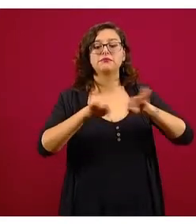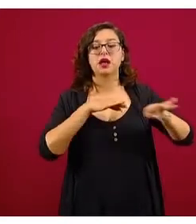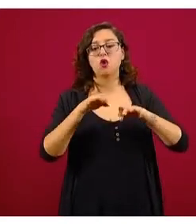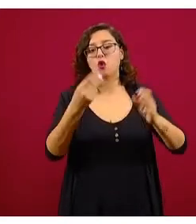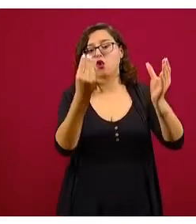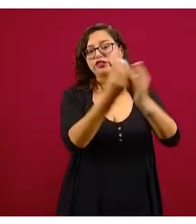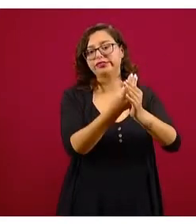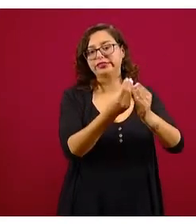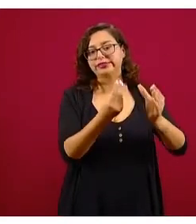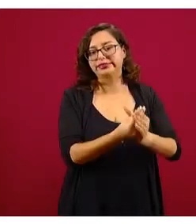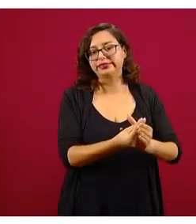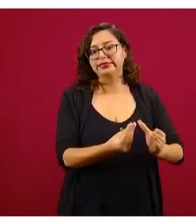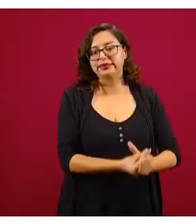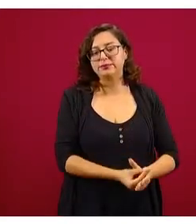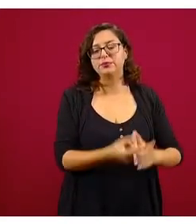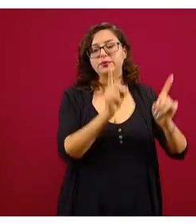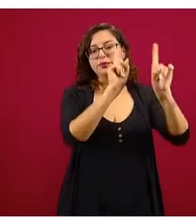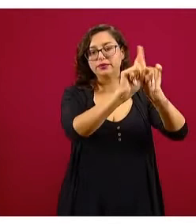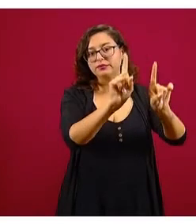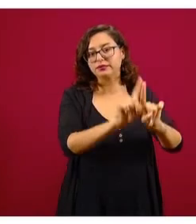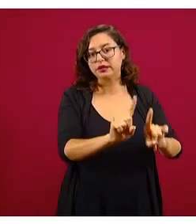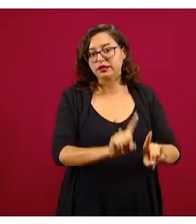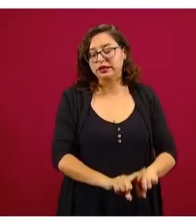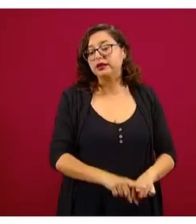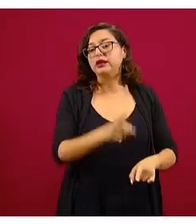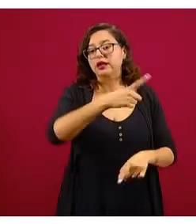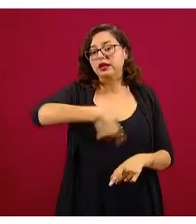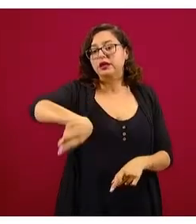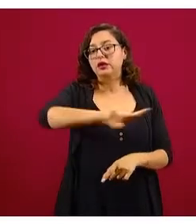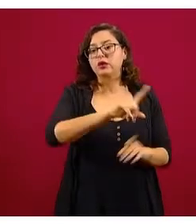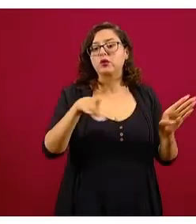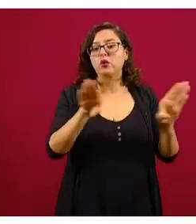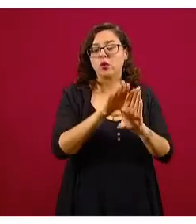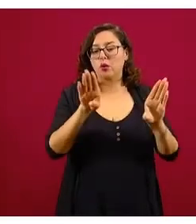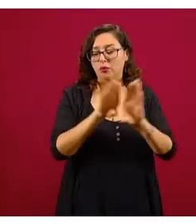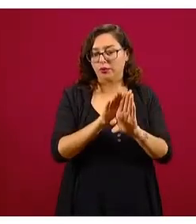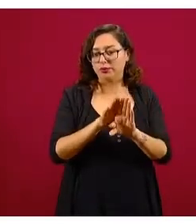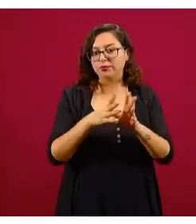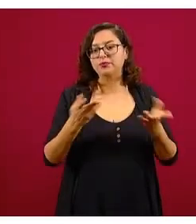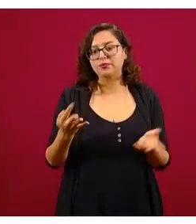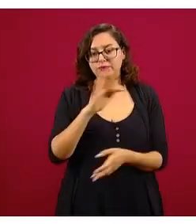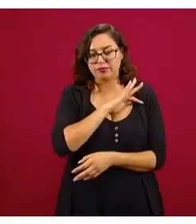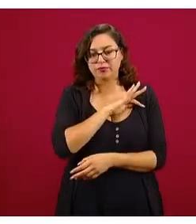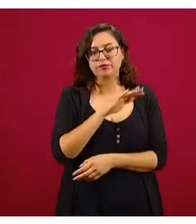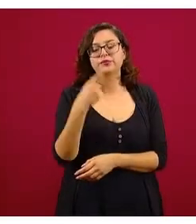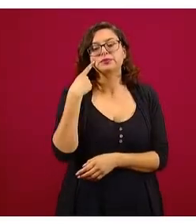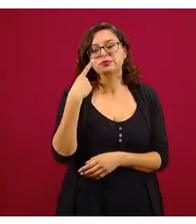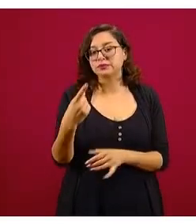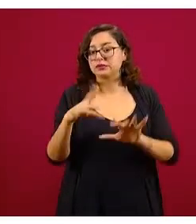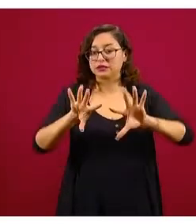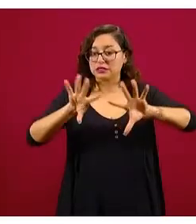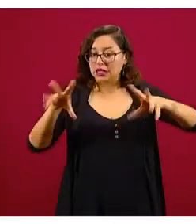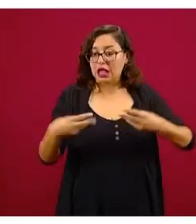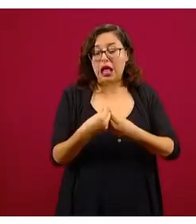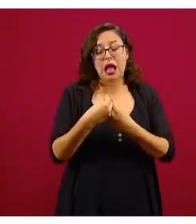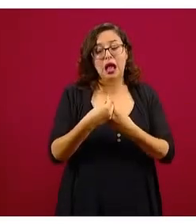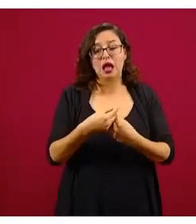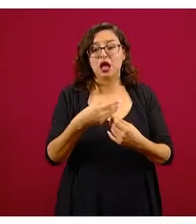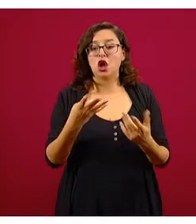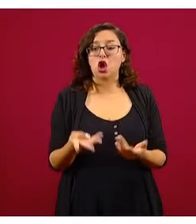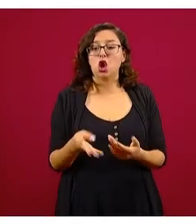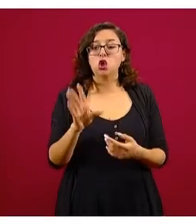actividad laboral que realizan al interior de las unidades. Vemos que de todos los casos que hasta el momento se han confirmado, de estos